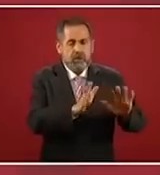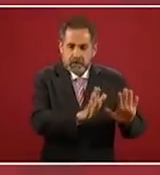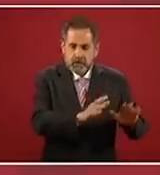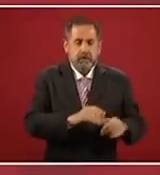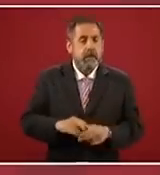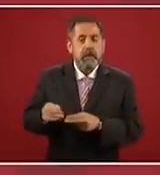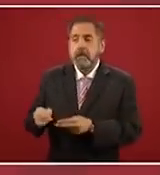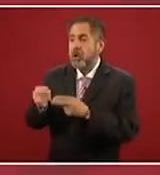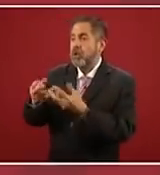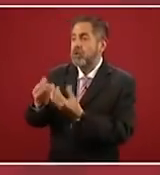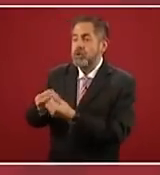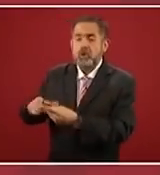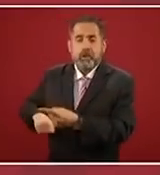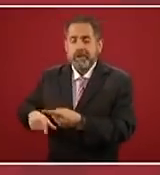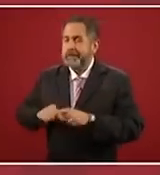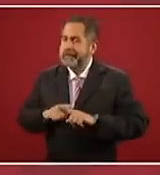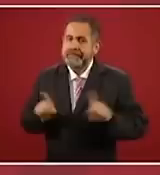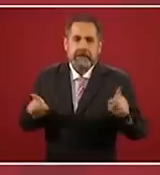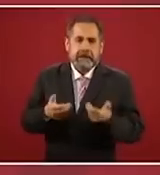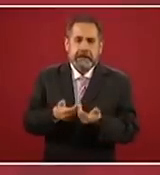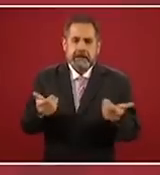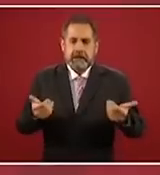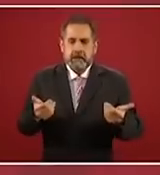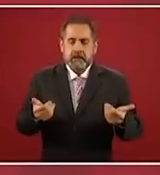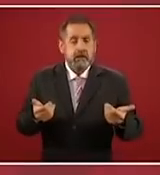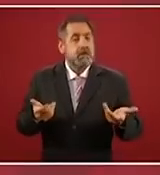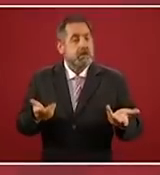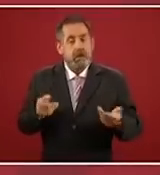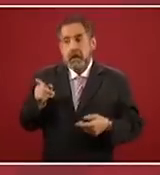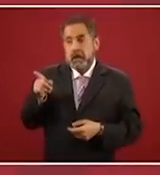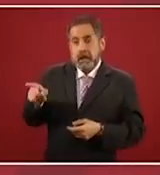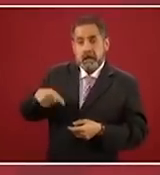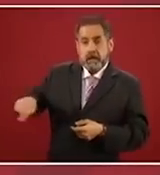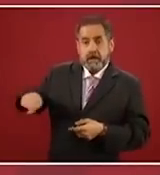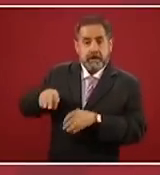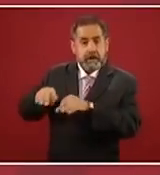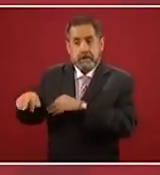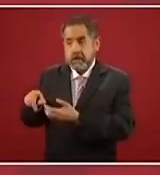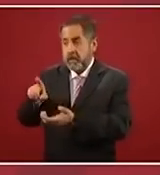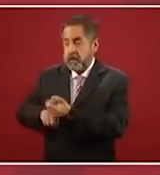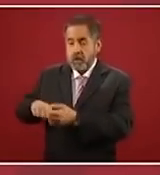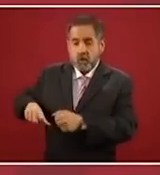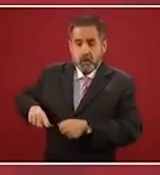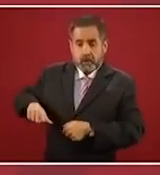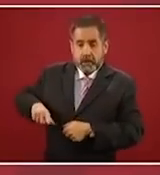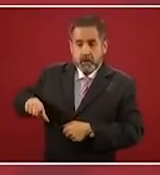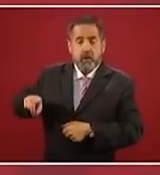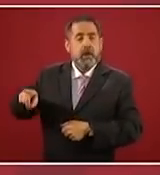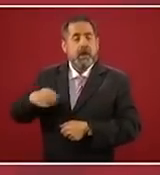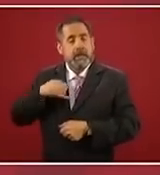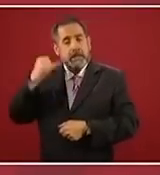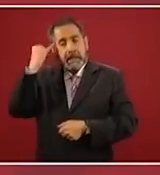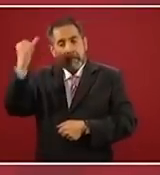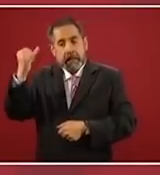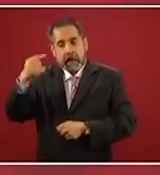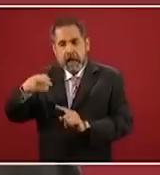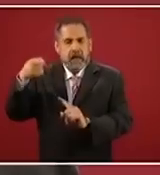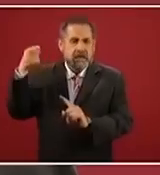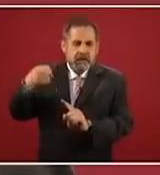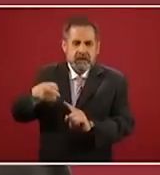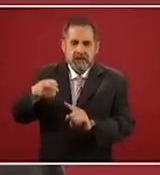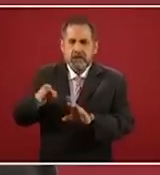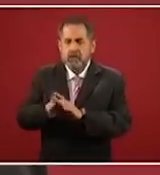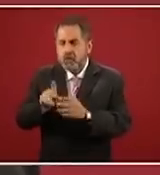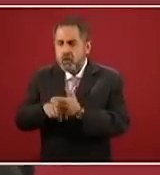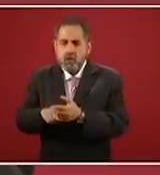negocios públicos. Y al servidor público lo único que le deben de interesar son